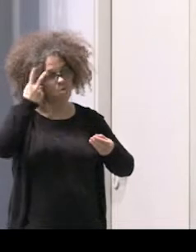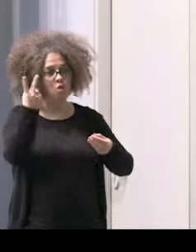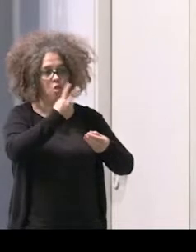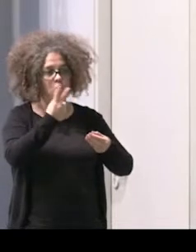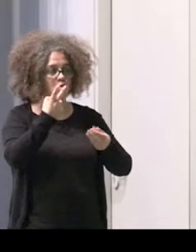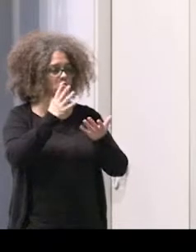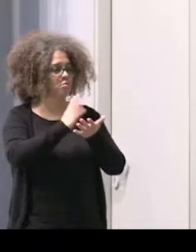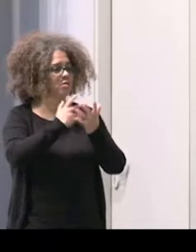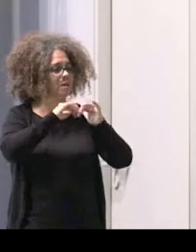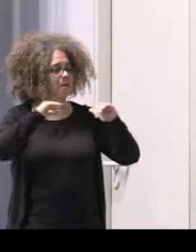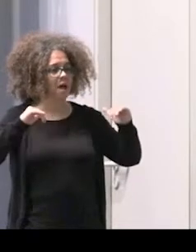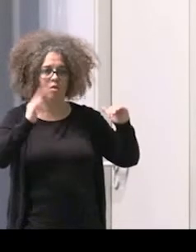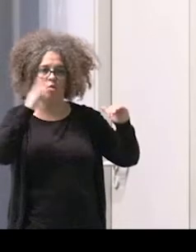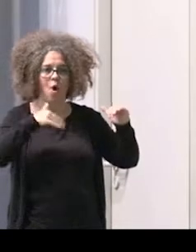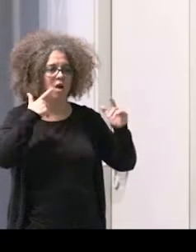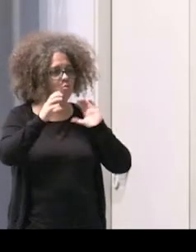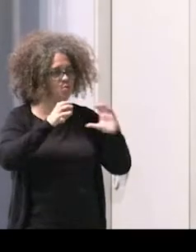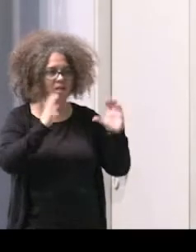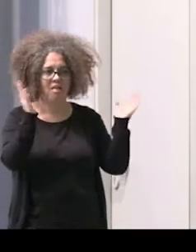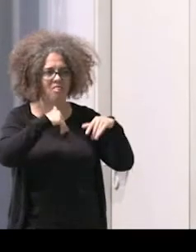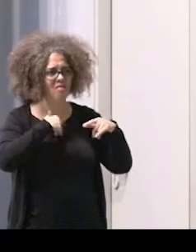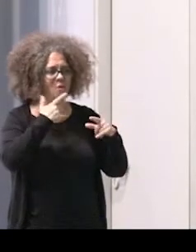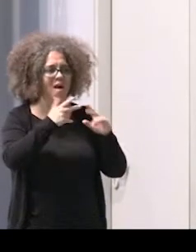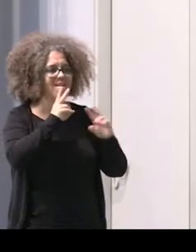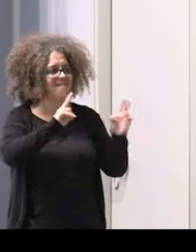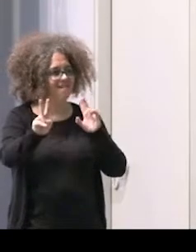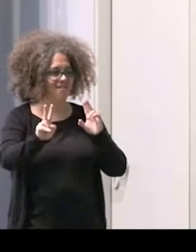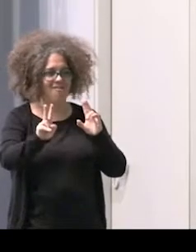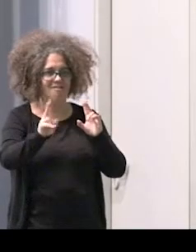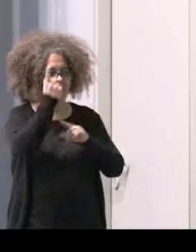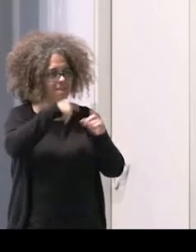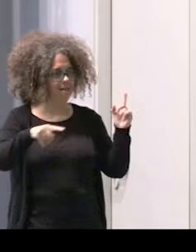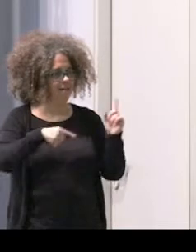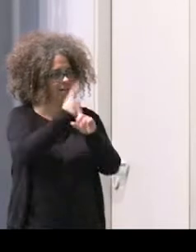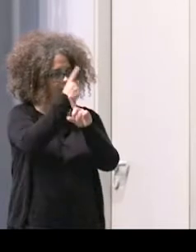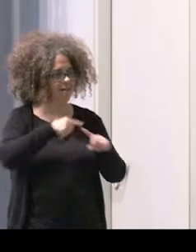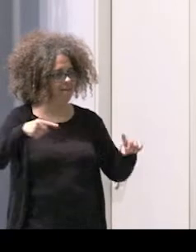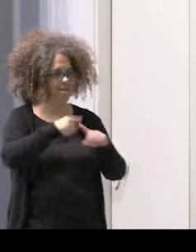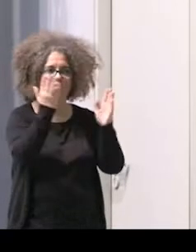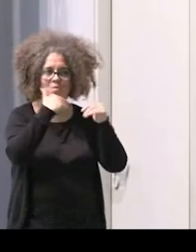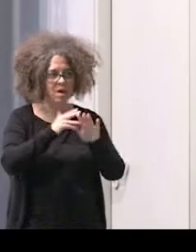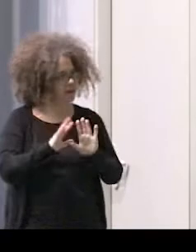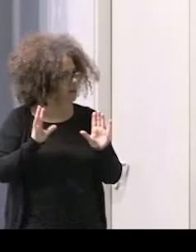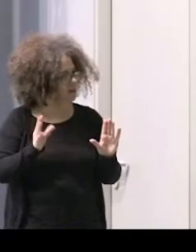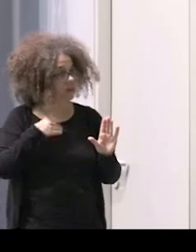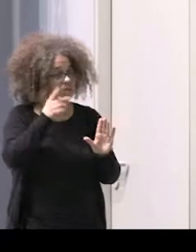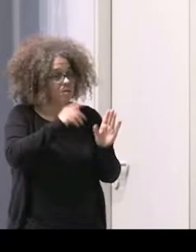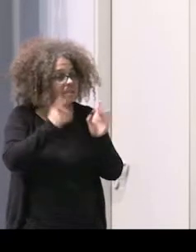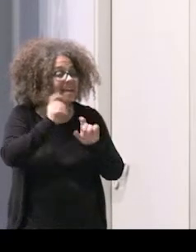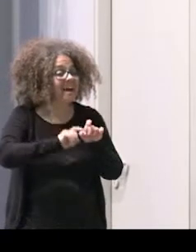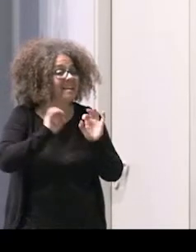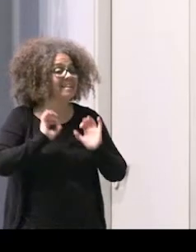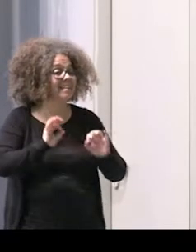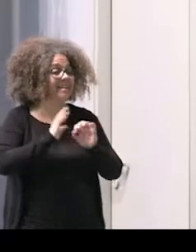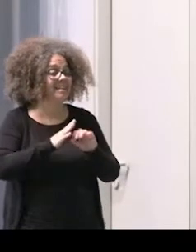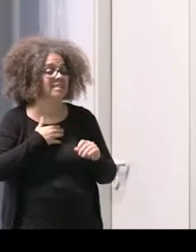por separado, cuando no hay comunicación entre ellos, cuando no hay reflejo eferente simulado. Y lo que se ve es que características de la